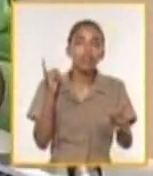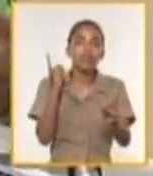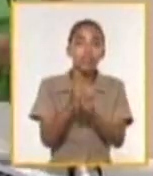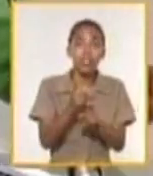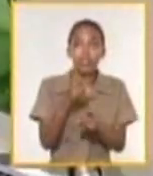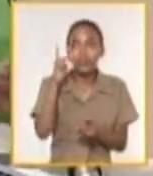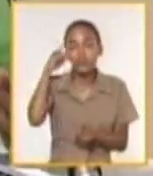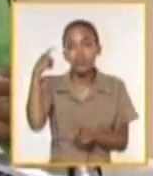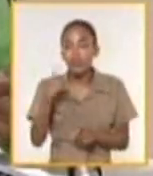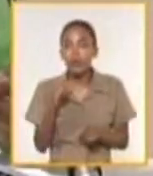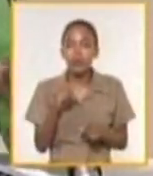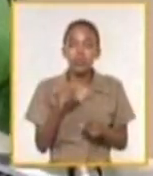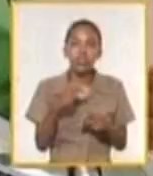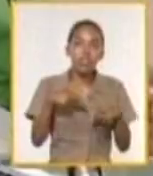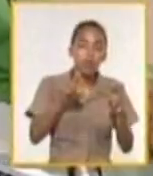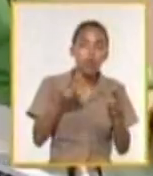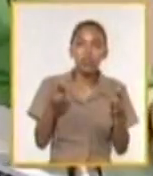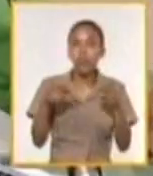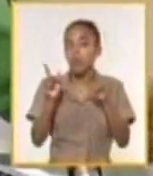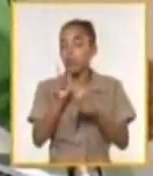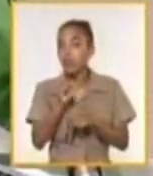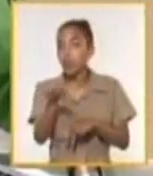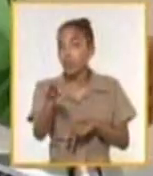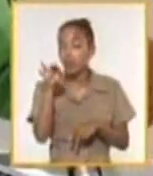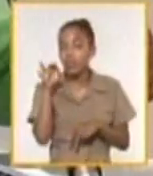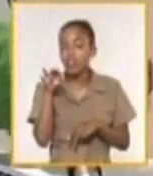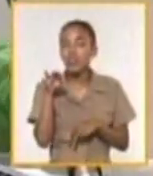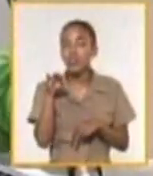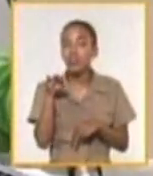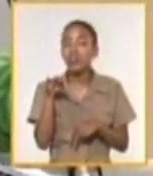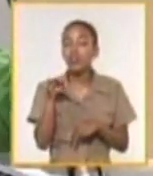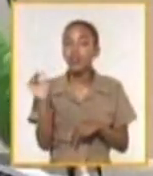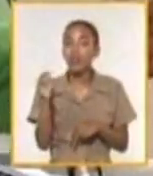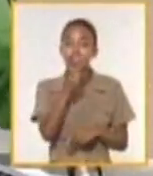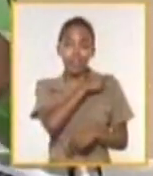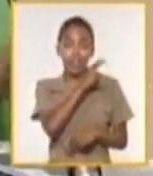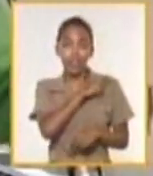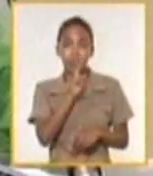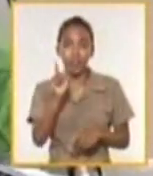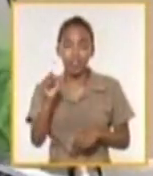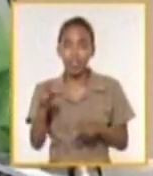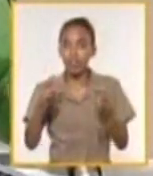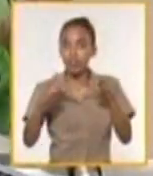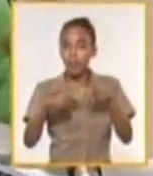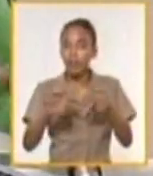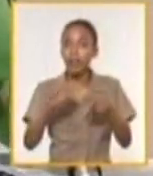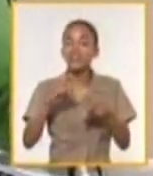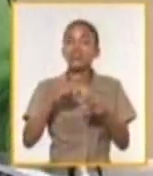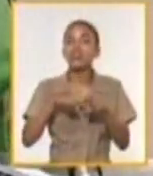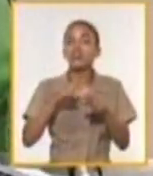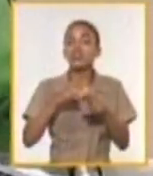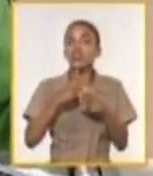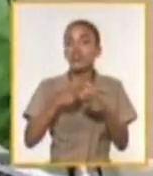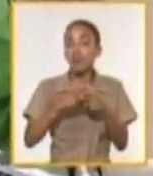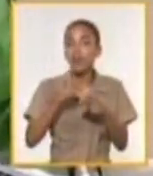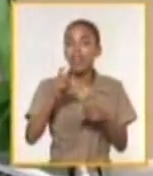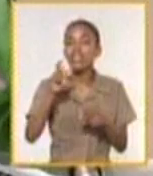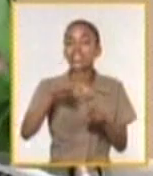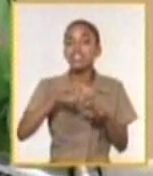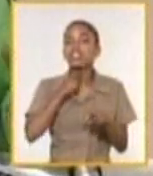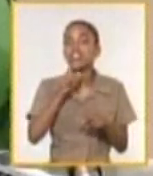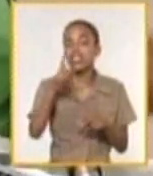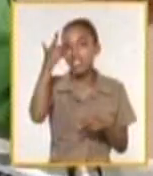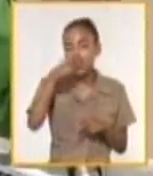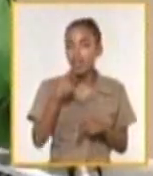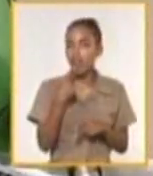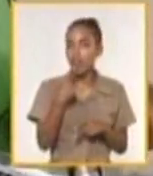iba a aceptar o no la invitación. Y Chela, su histórica jefa de despacho, inmediatamente nos dijo, ustedes esperen ahí, que si se trata de los